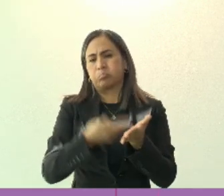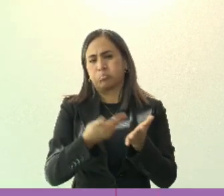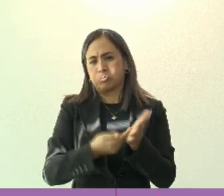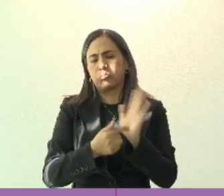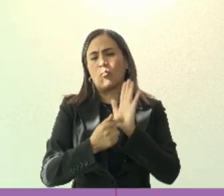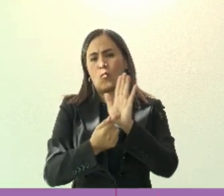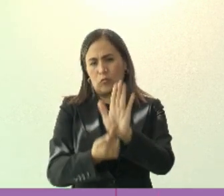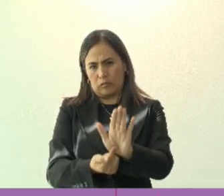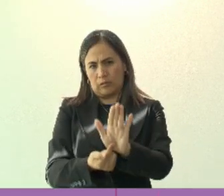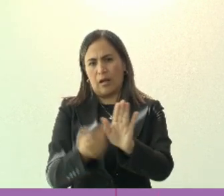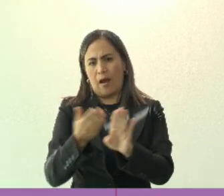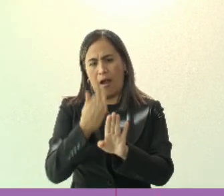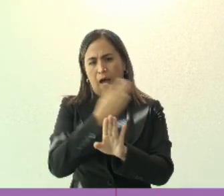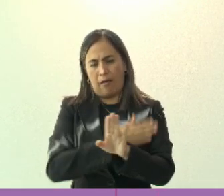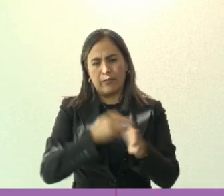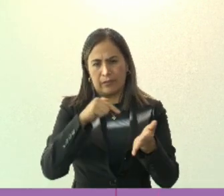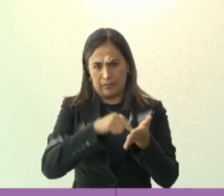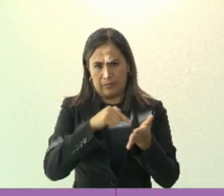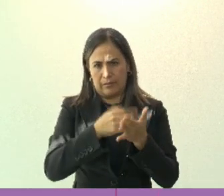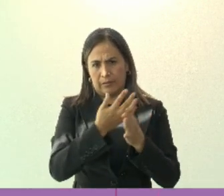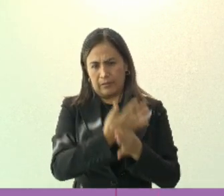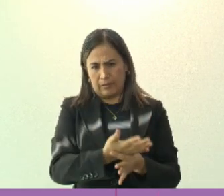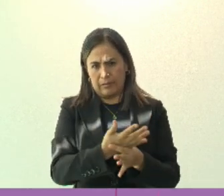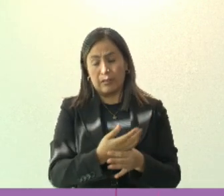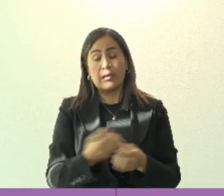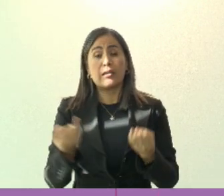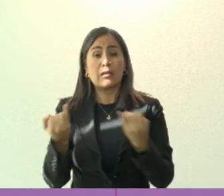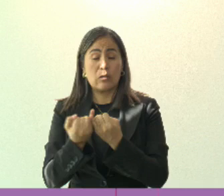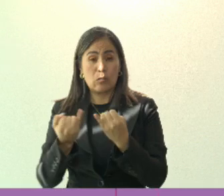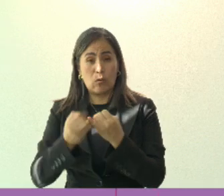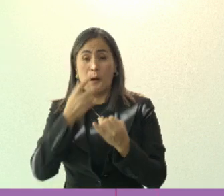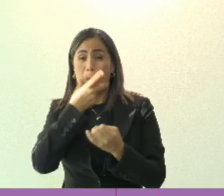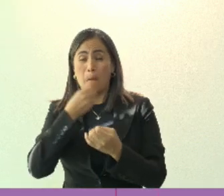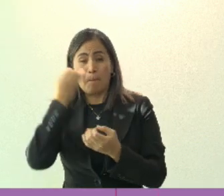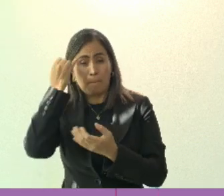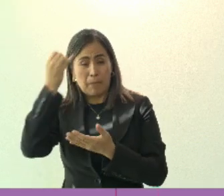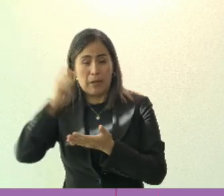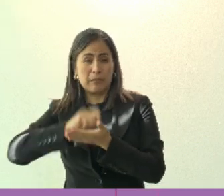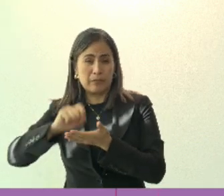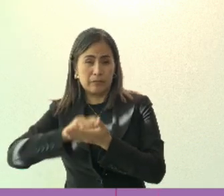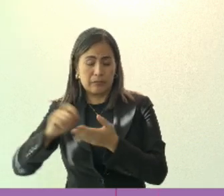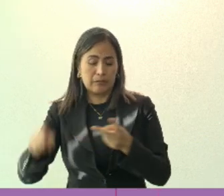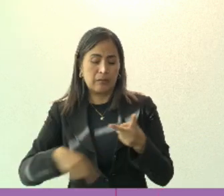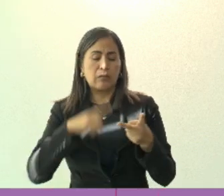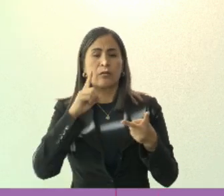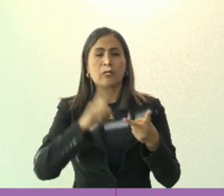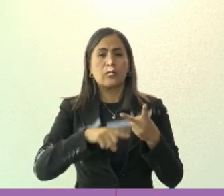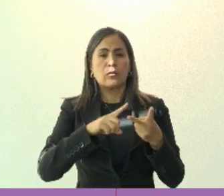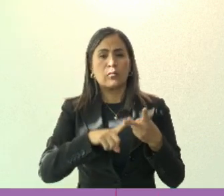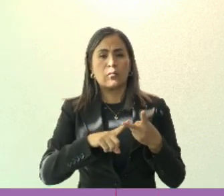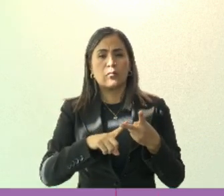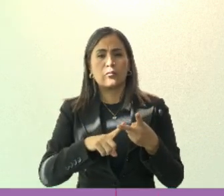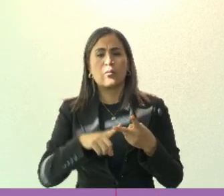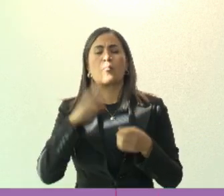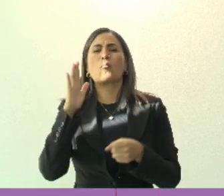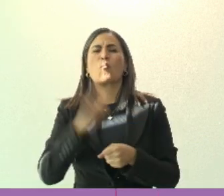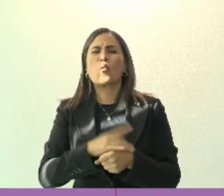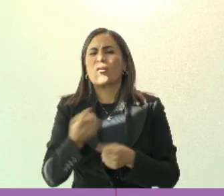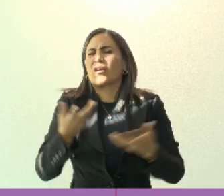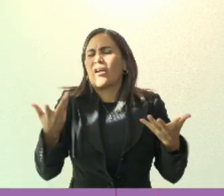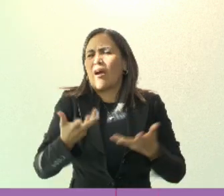otro lado, el tema que también toca Saborio es en relación a la justificación de aquello que